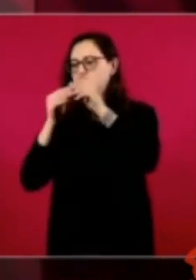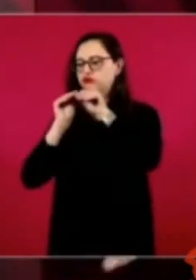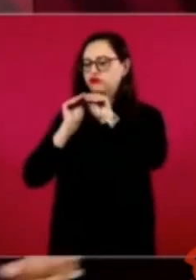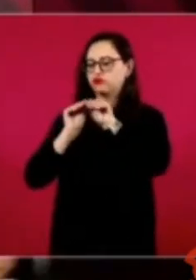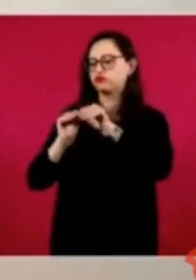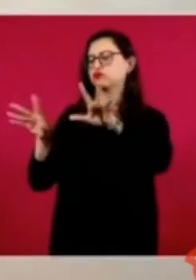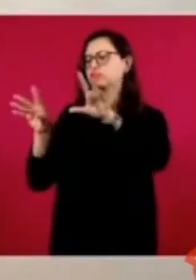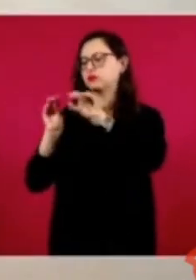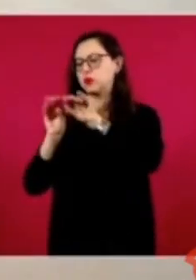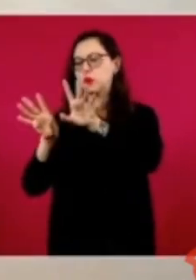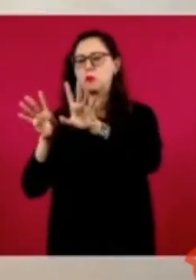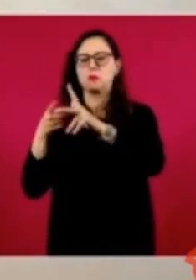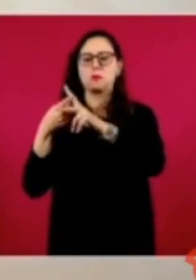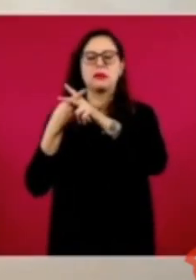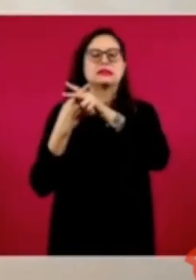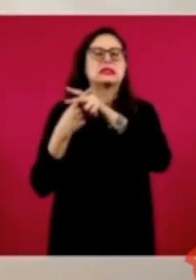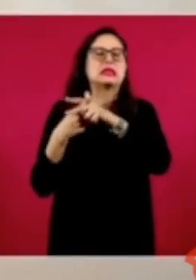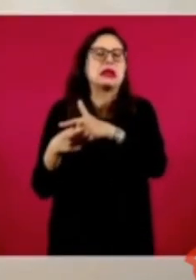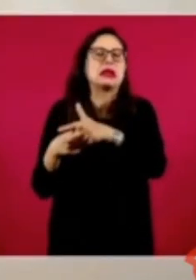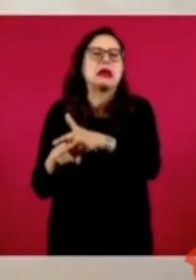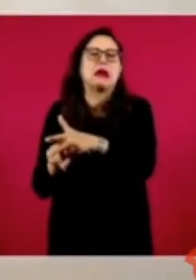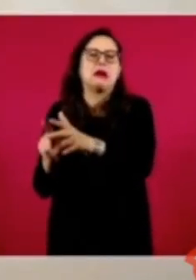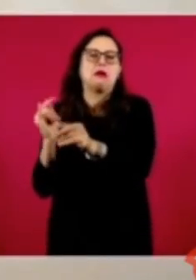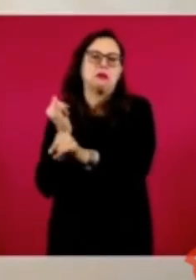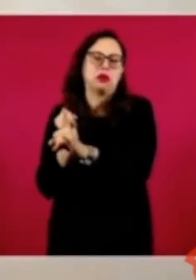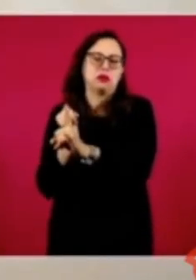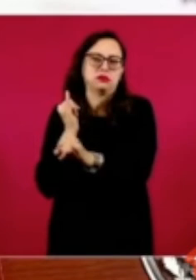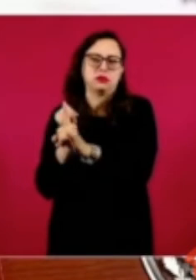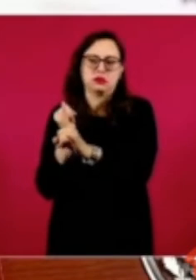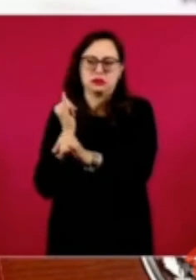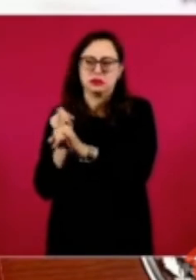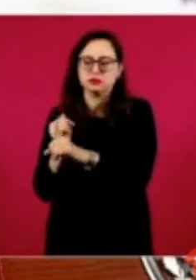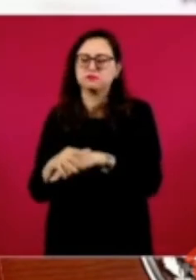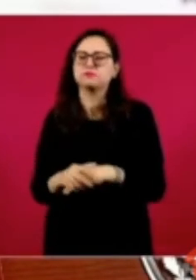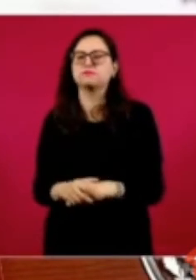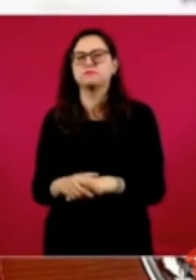bloqueado, y iban a nombrar a ese consejo.